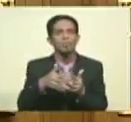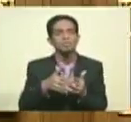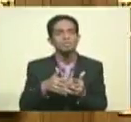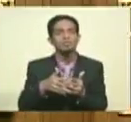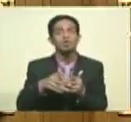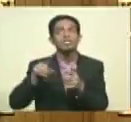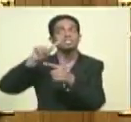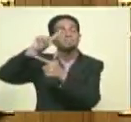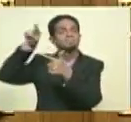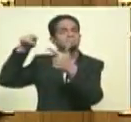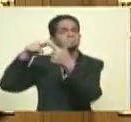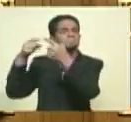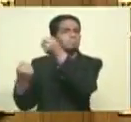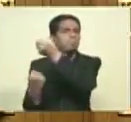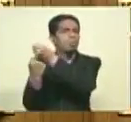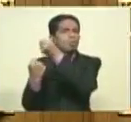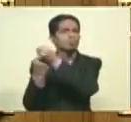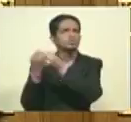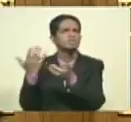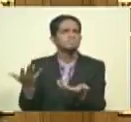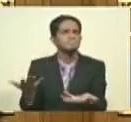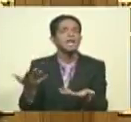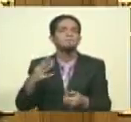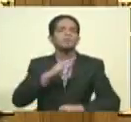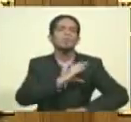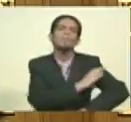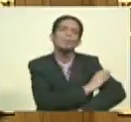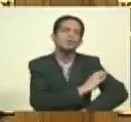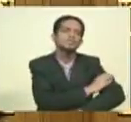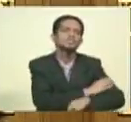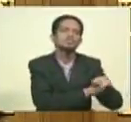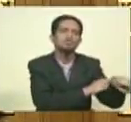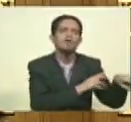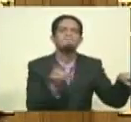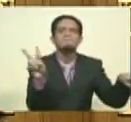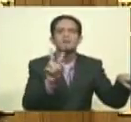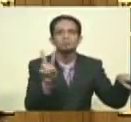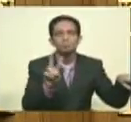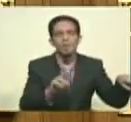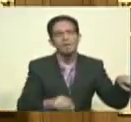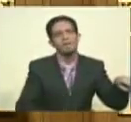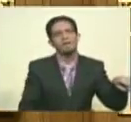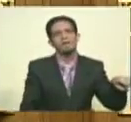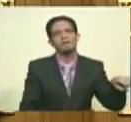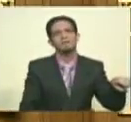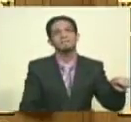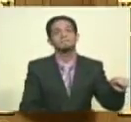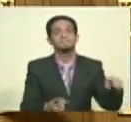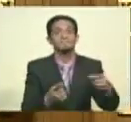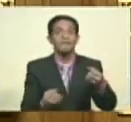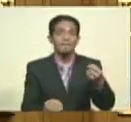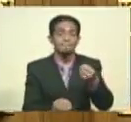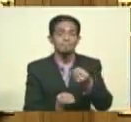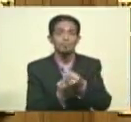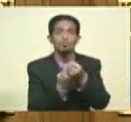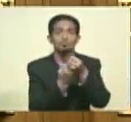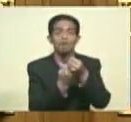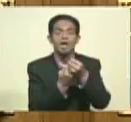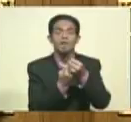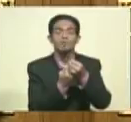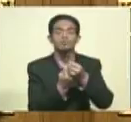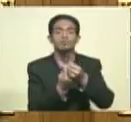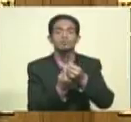por estos sectores opositores venezolanos y apoyados por los